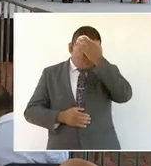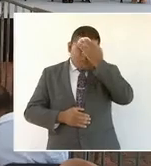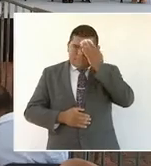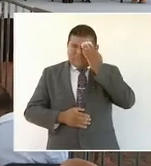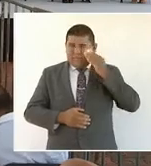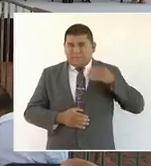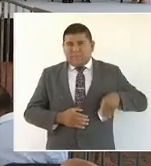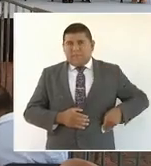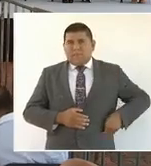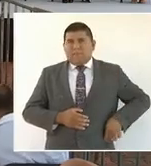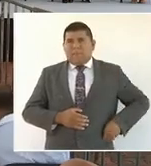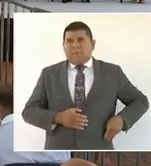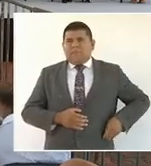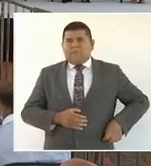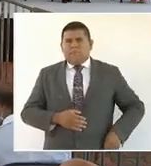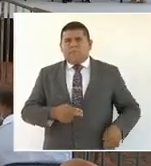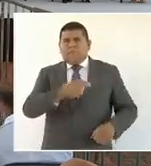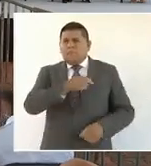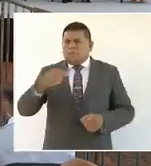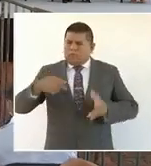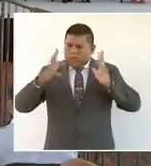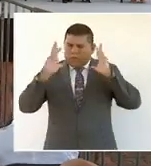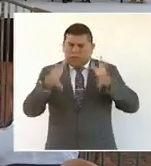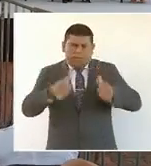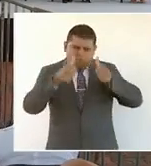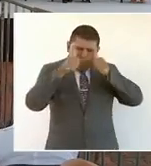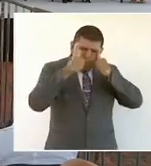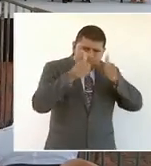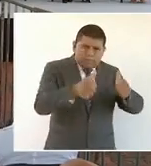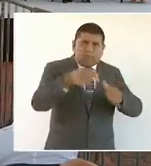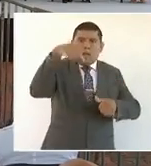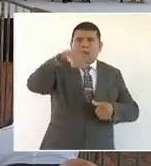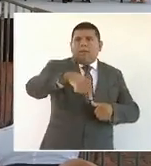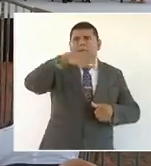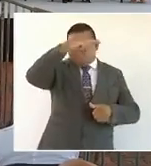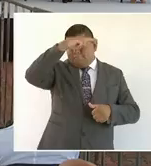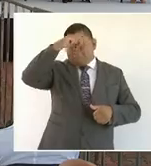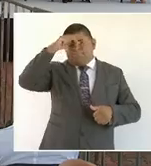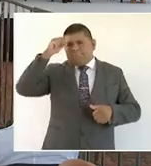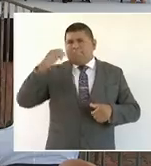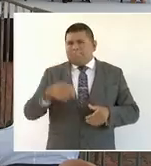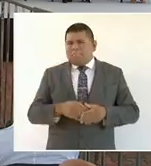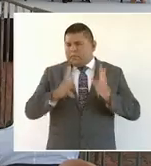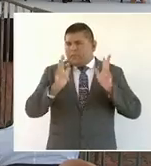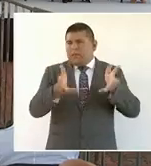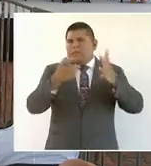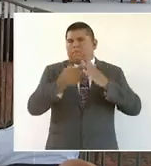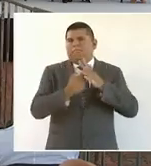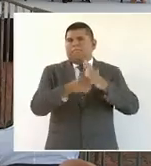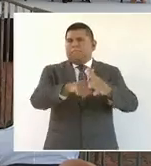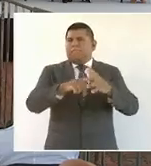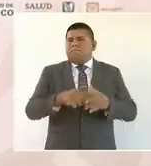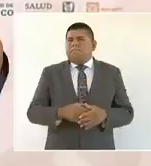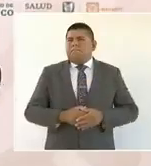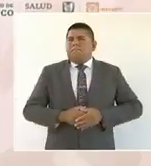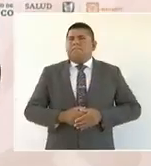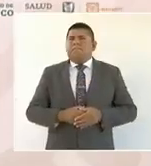Y ya empezamos aquí en Nayarit y desde luego